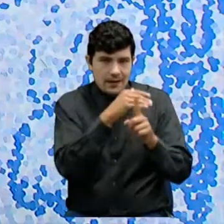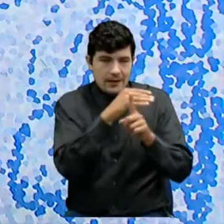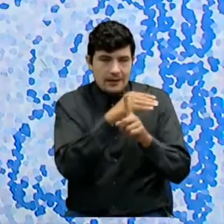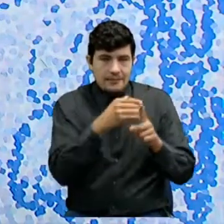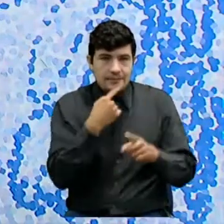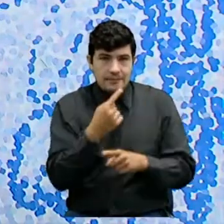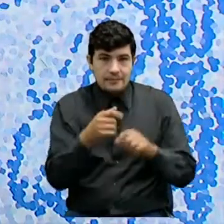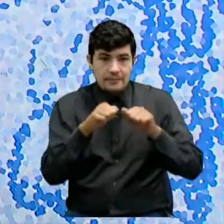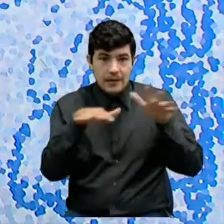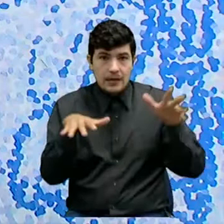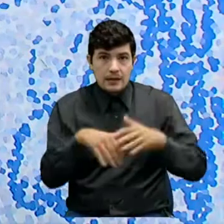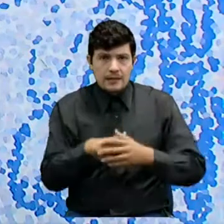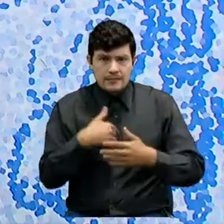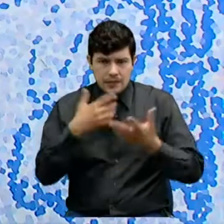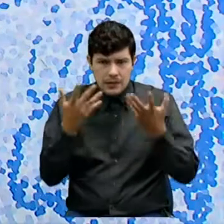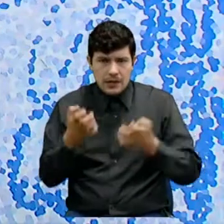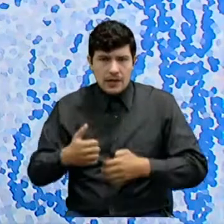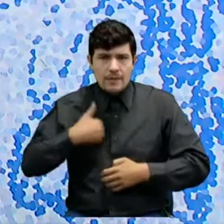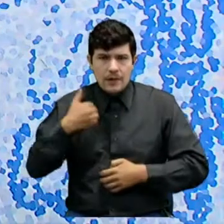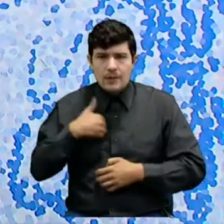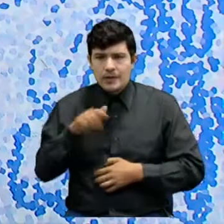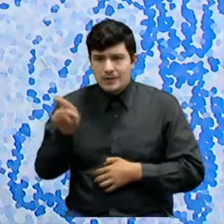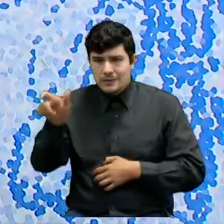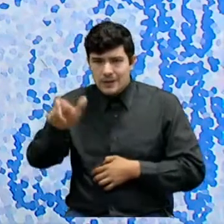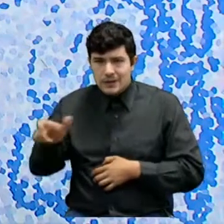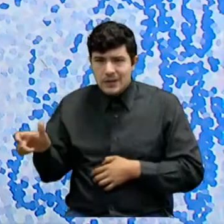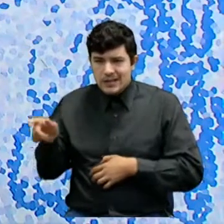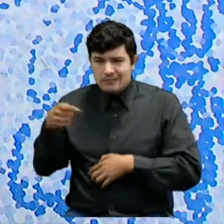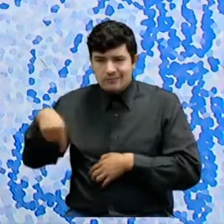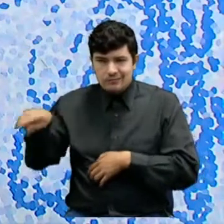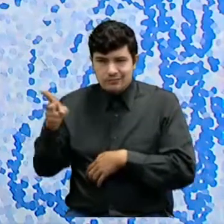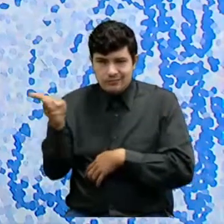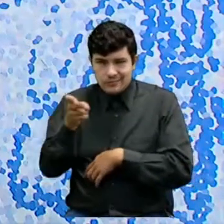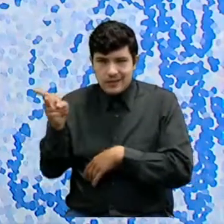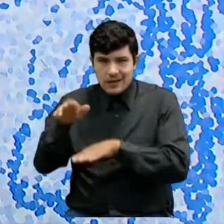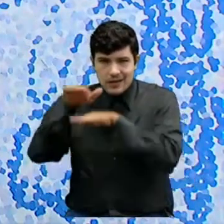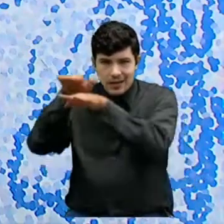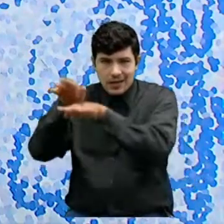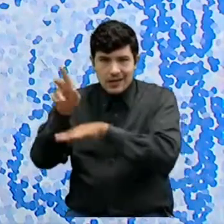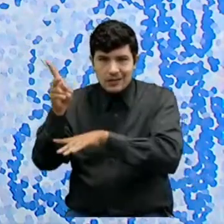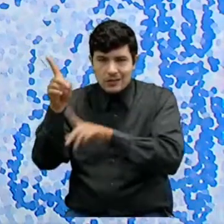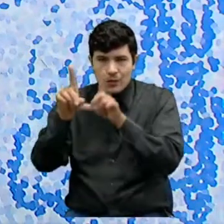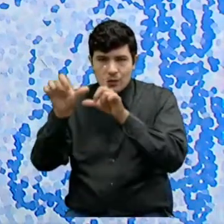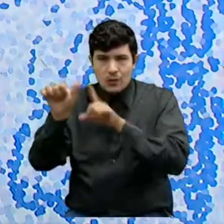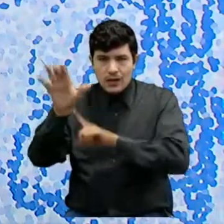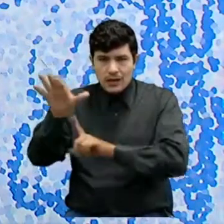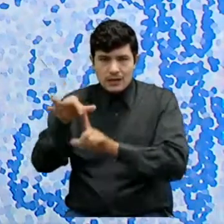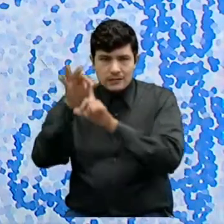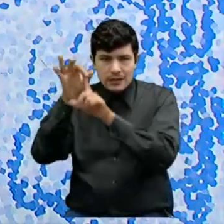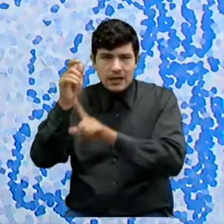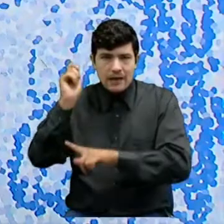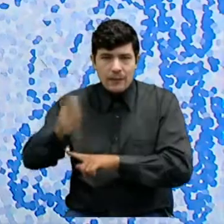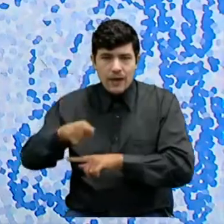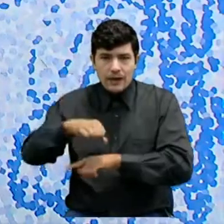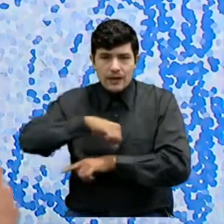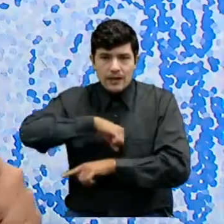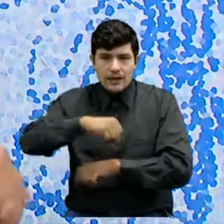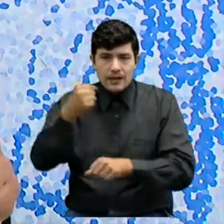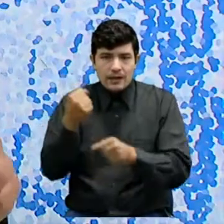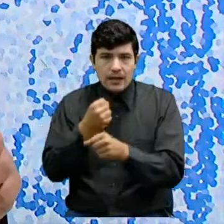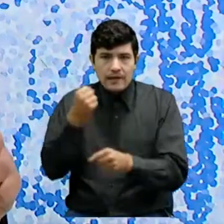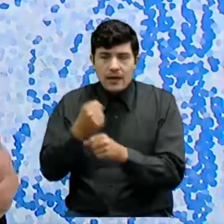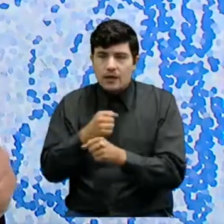servicio público, quisiera aprovechar que tienen ahí a la respetada doctora especializada en laboral. Quería preguntar una